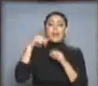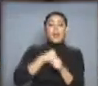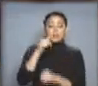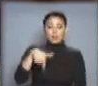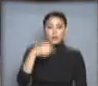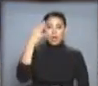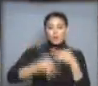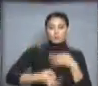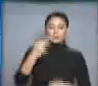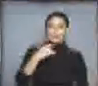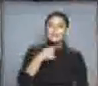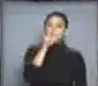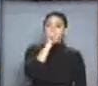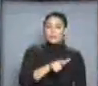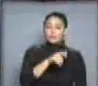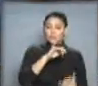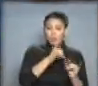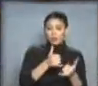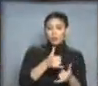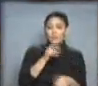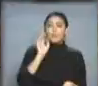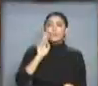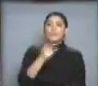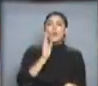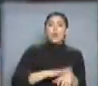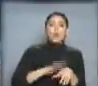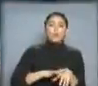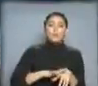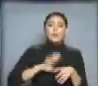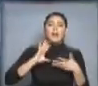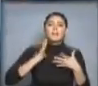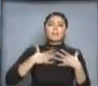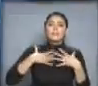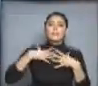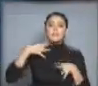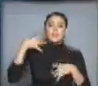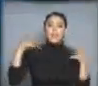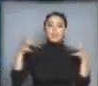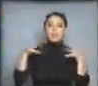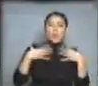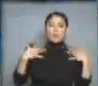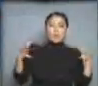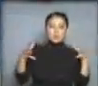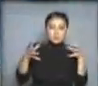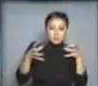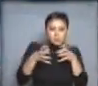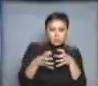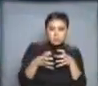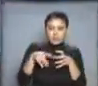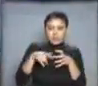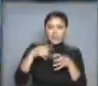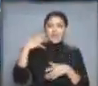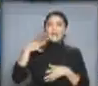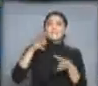el momento la justicia considera que la víctima falleció por los traumatismos gravísimos producto del sistema de compactación propio del circuito de